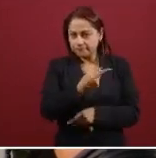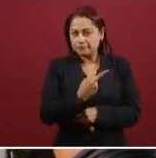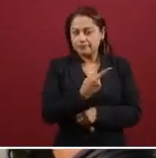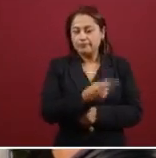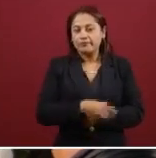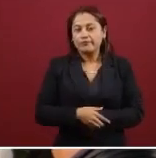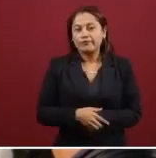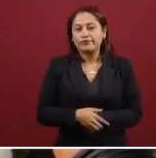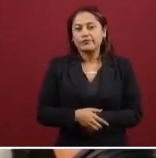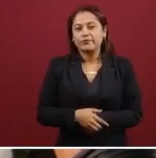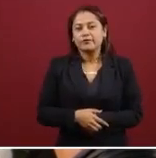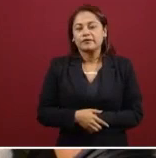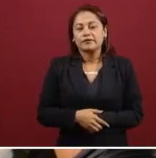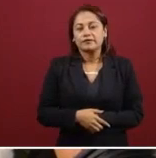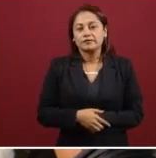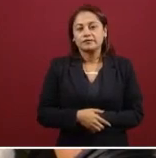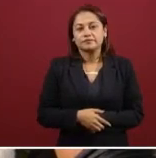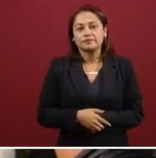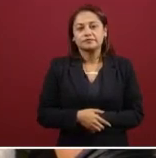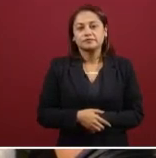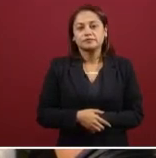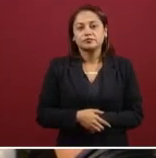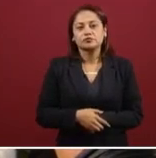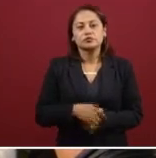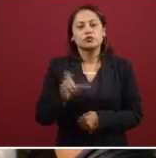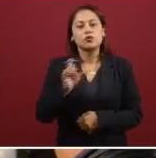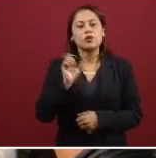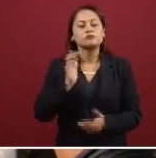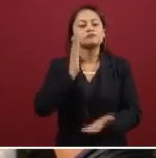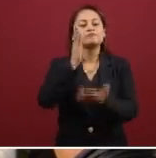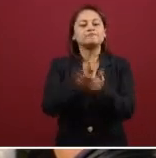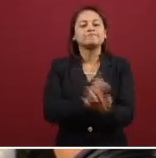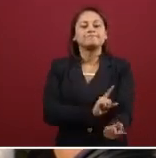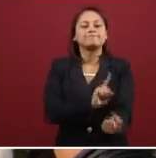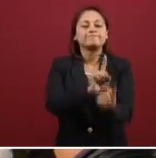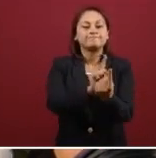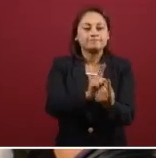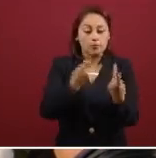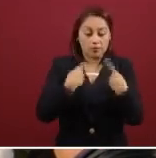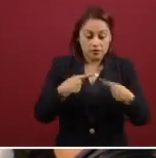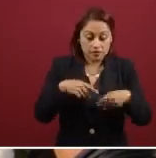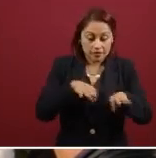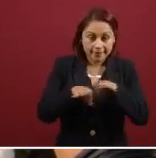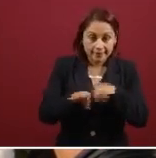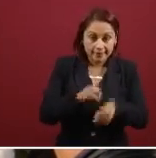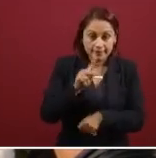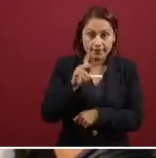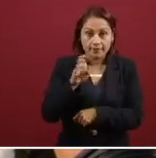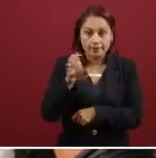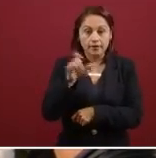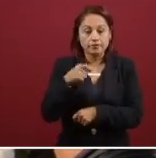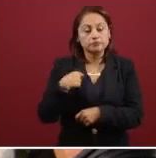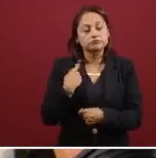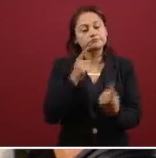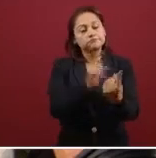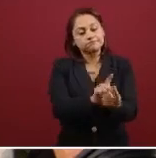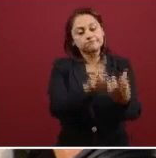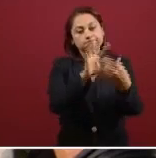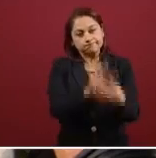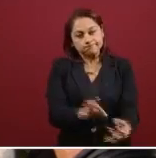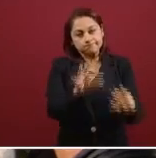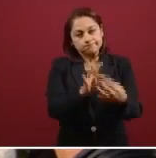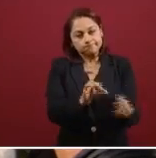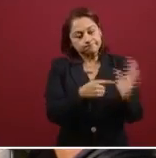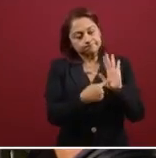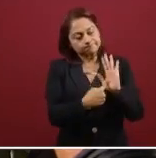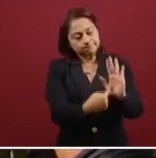cuando hablamos con la gente, con los trabajadores, y les decimos de estrategias que vienen en el plan